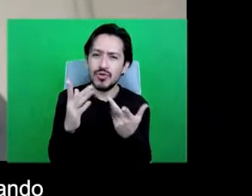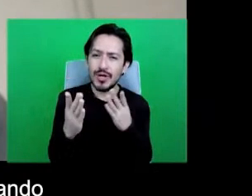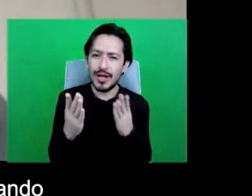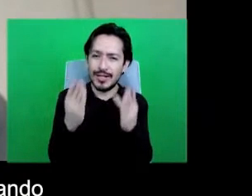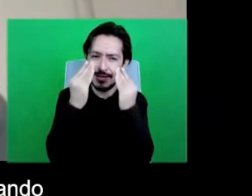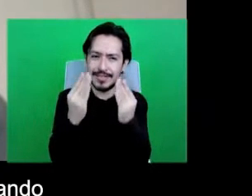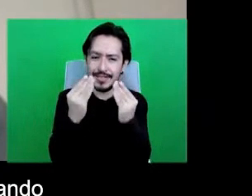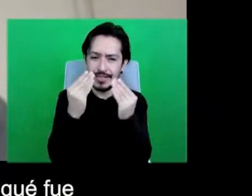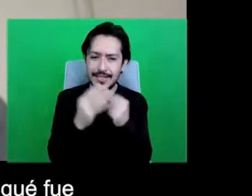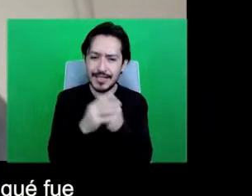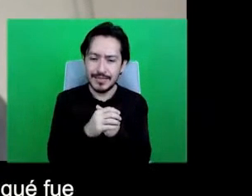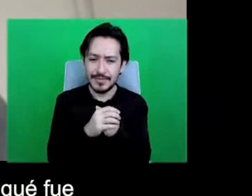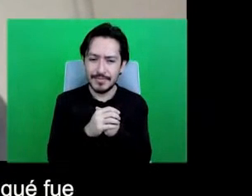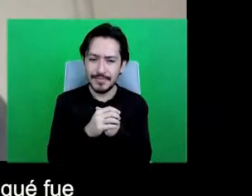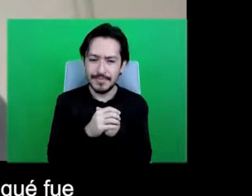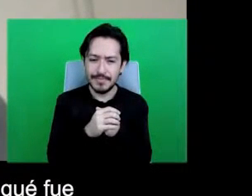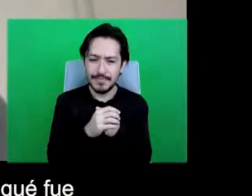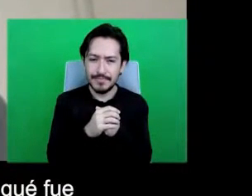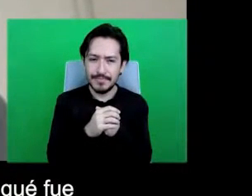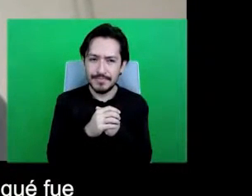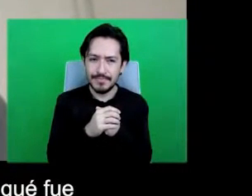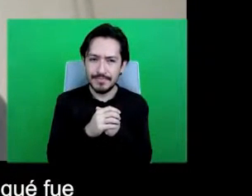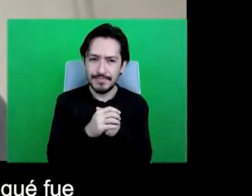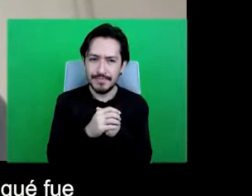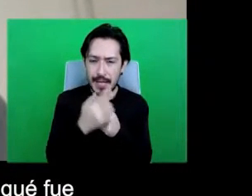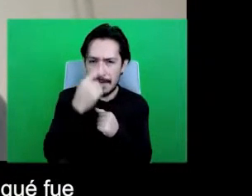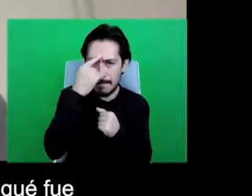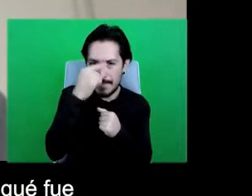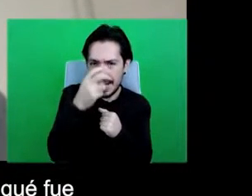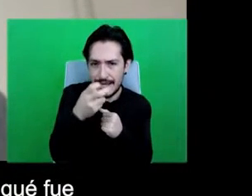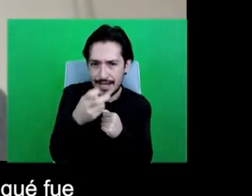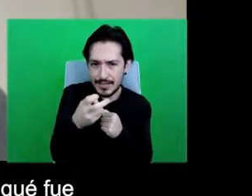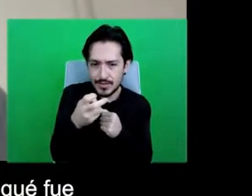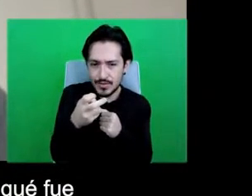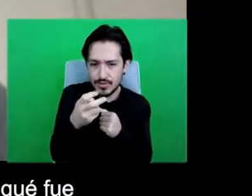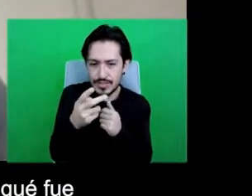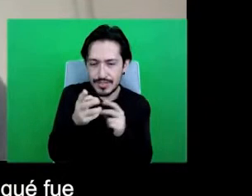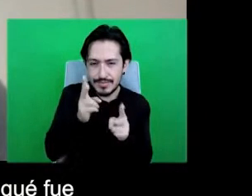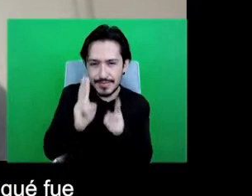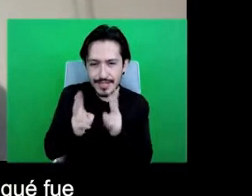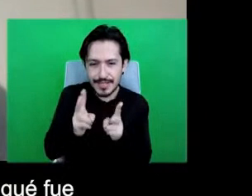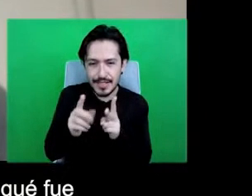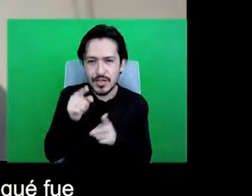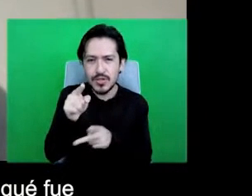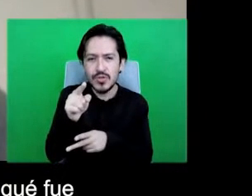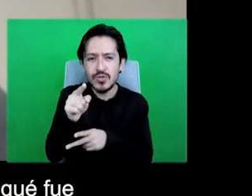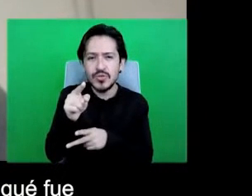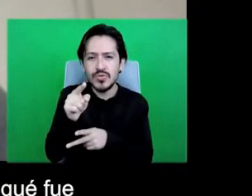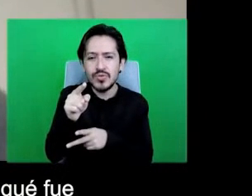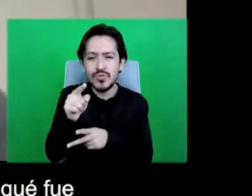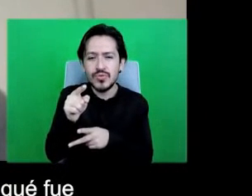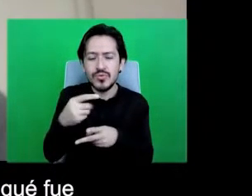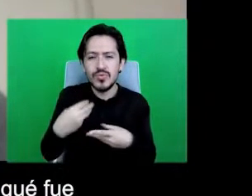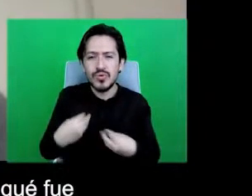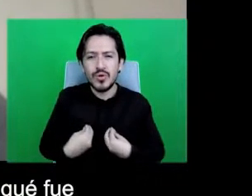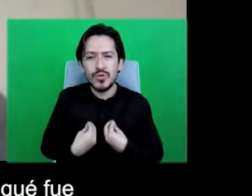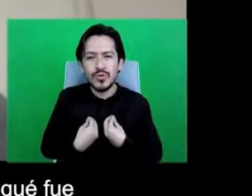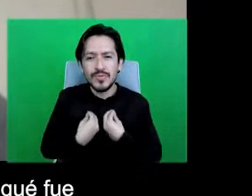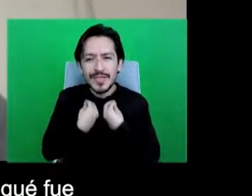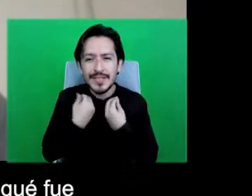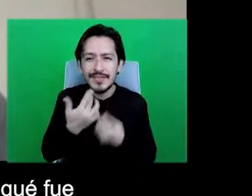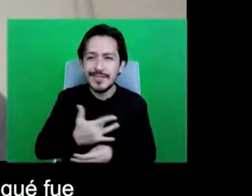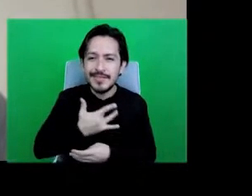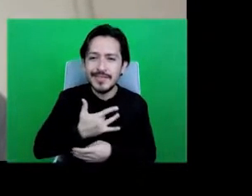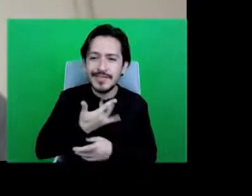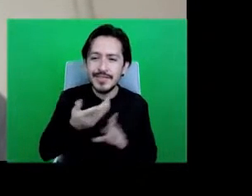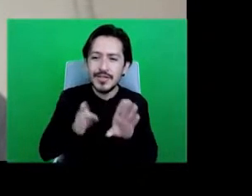las mesas de trabajo para generar estos encuentros? ¿Cómo los viviste y qué fue para ti innovación para la cultura en